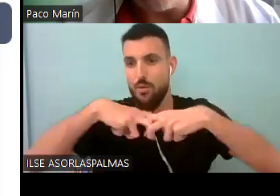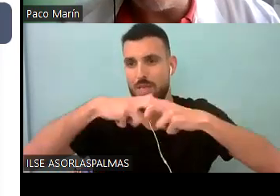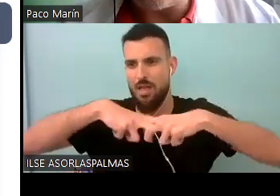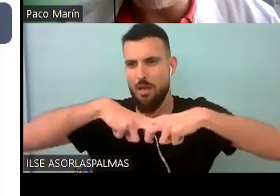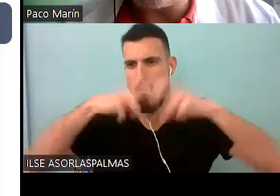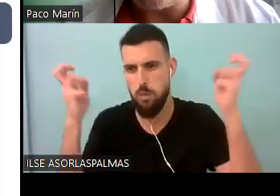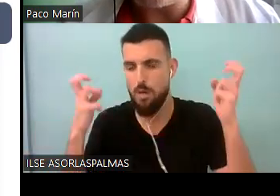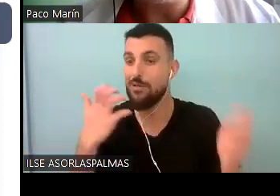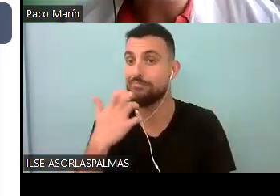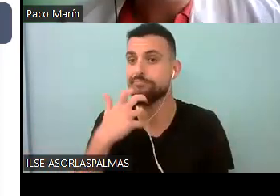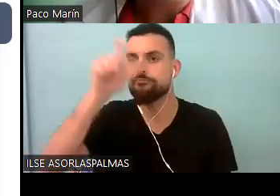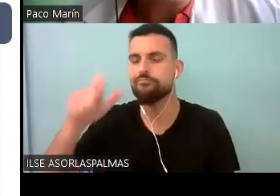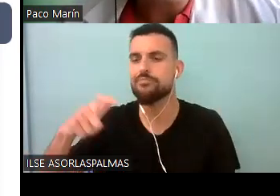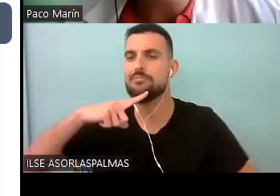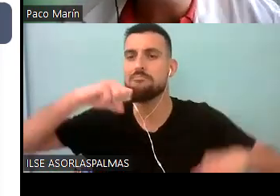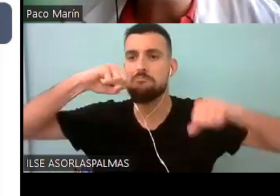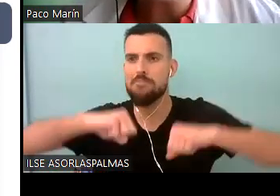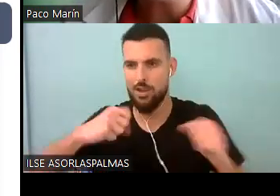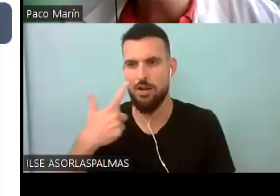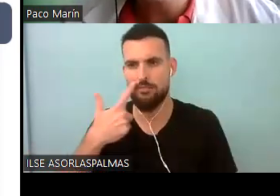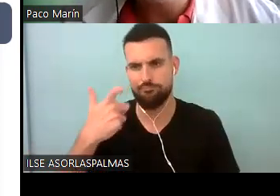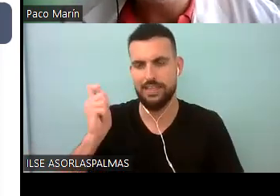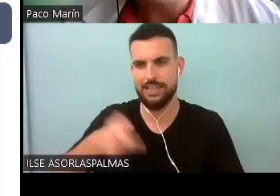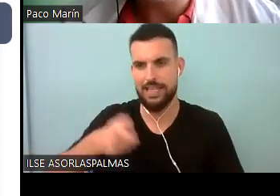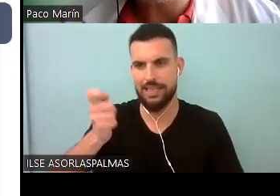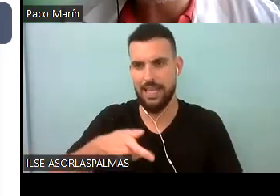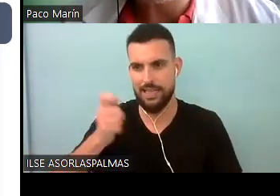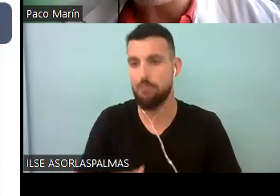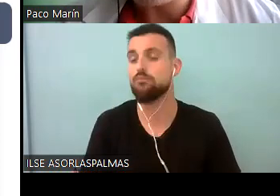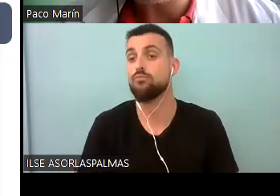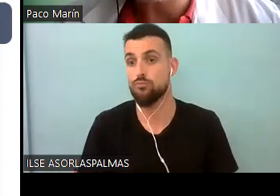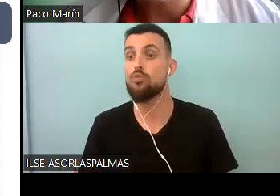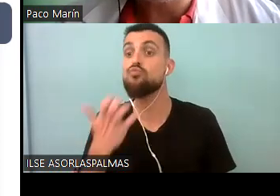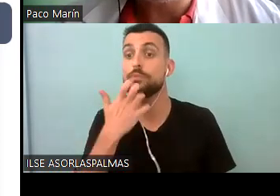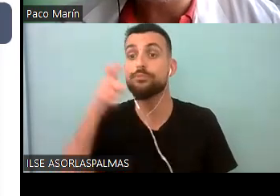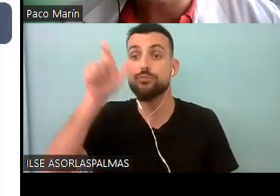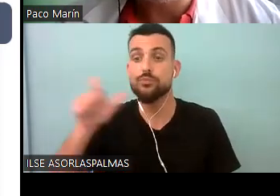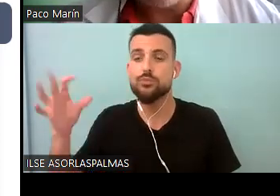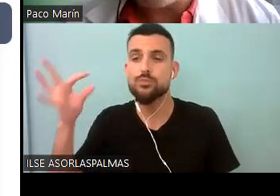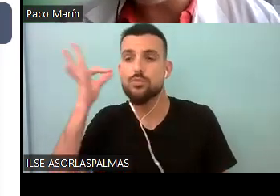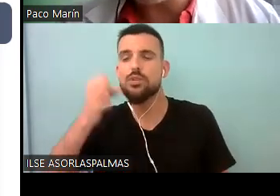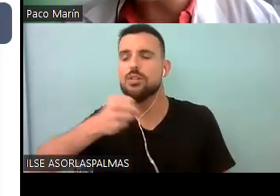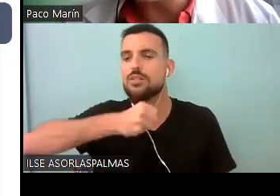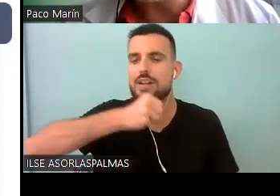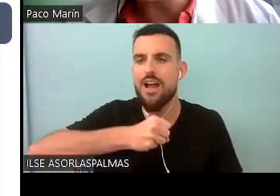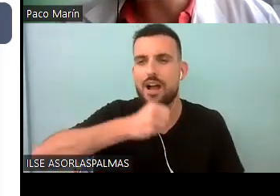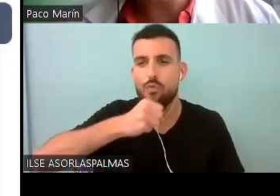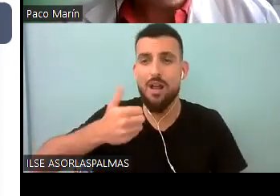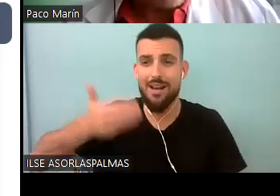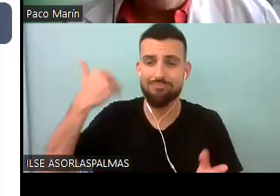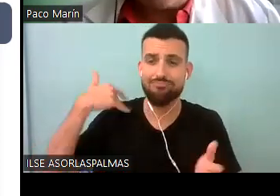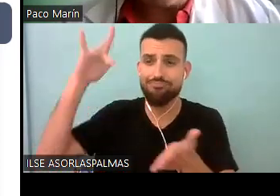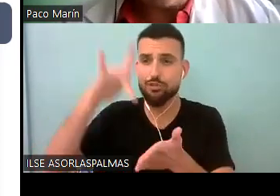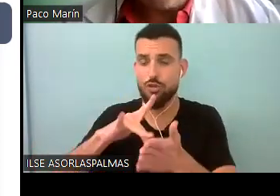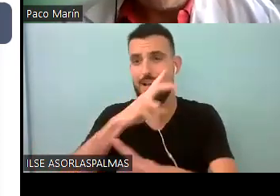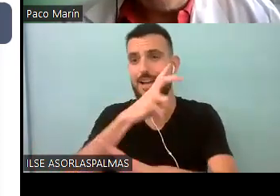en gente muy mayor. Es muy típico la abuelita que ha padecido osteoporosis, por